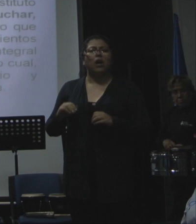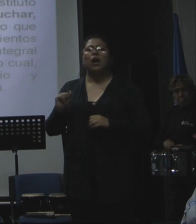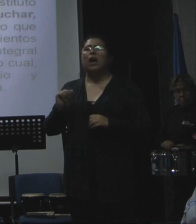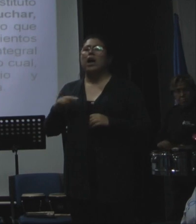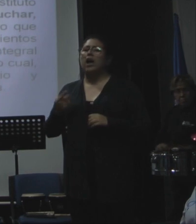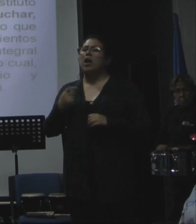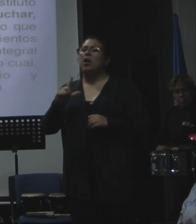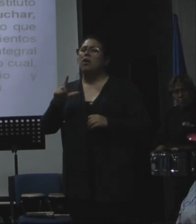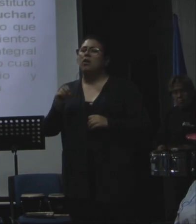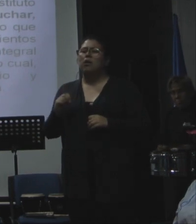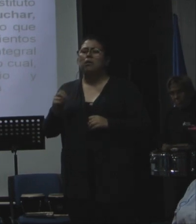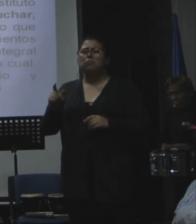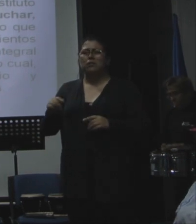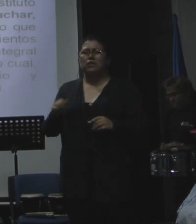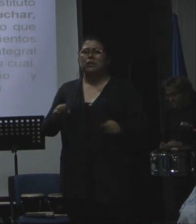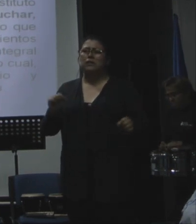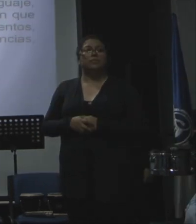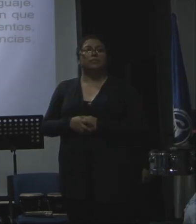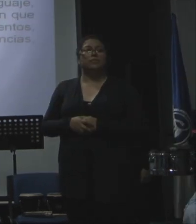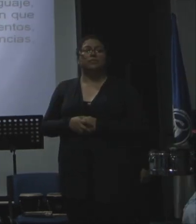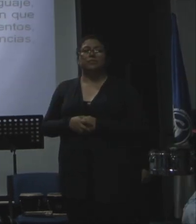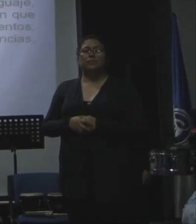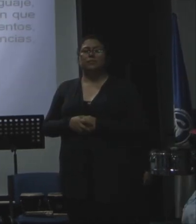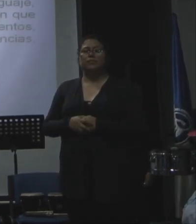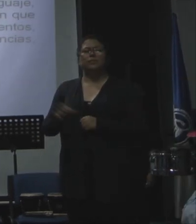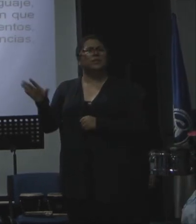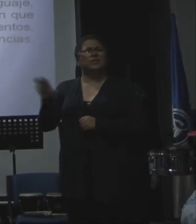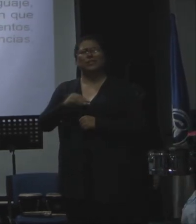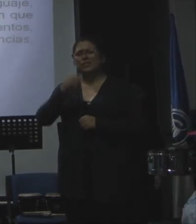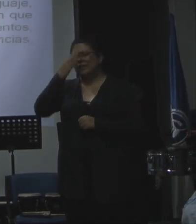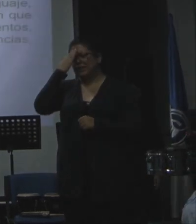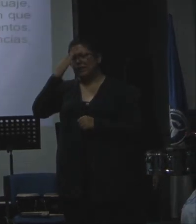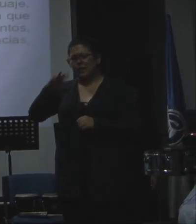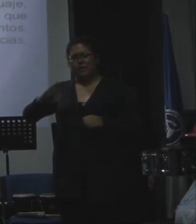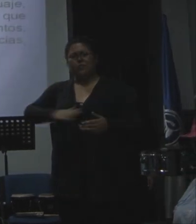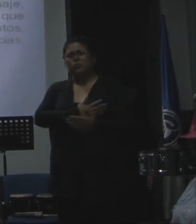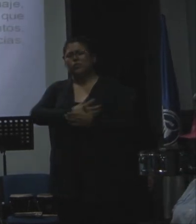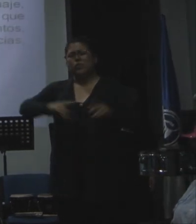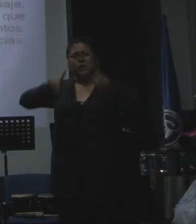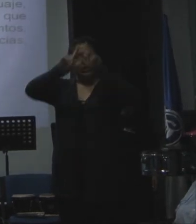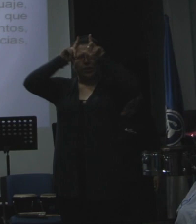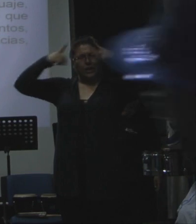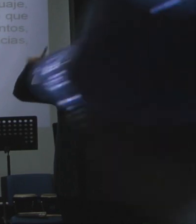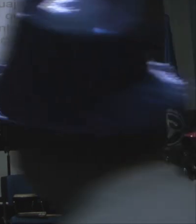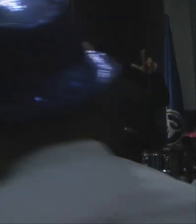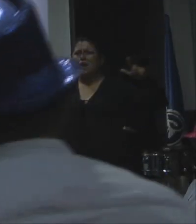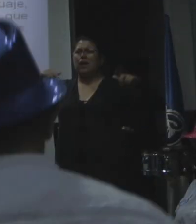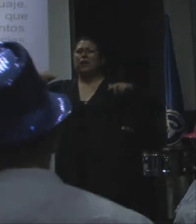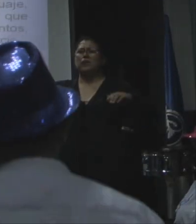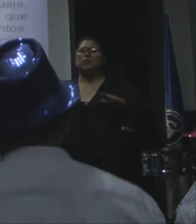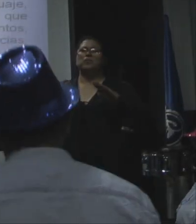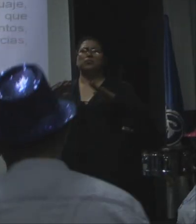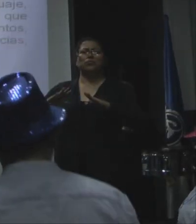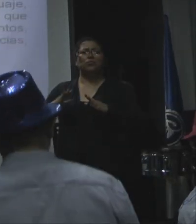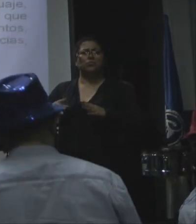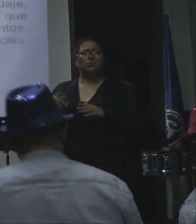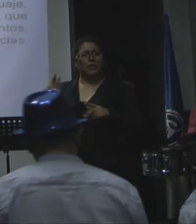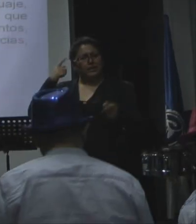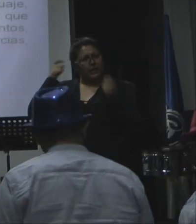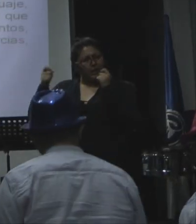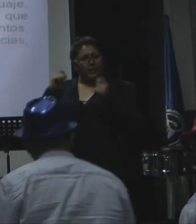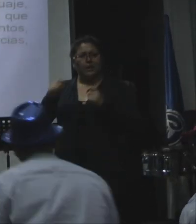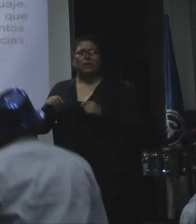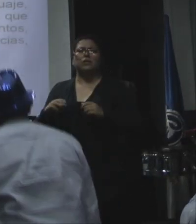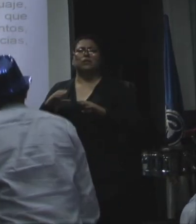gusta es la salsa y la clave y todas esas cosas. Todos sabemos que la música es un lenguaje, es un canal, un vehículo, ¿sí?,